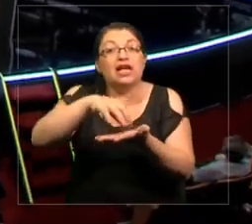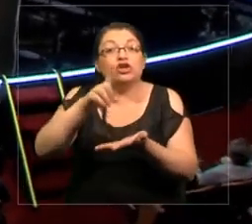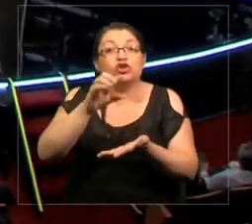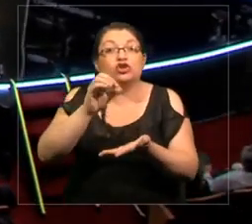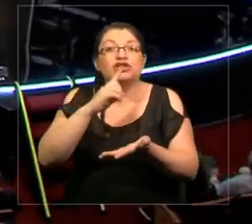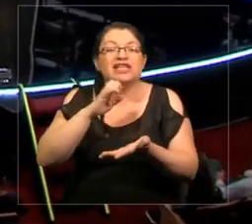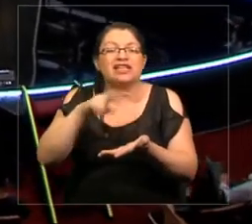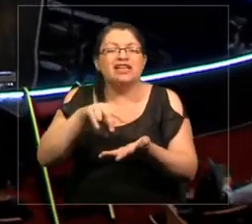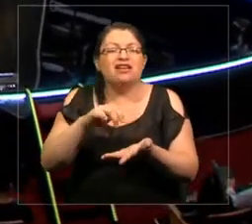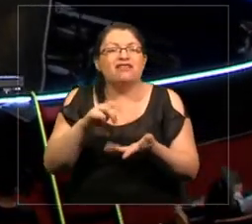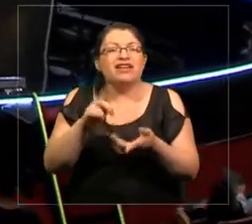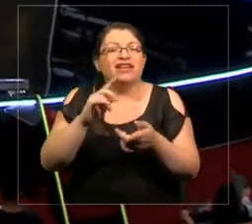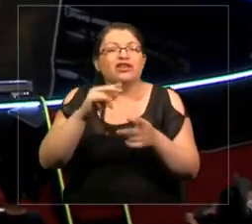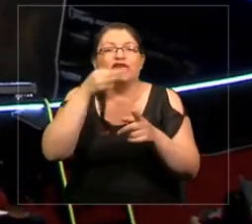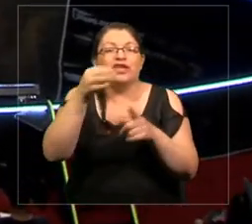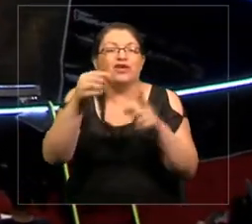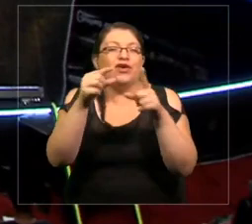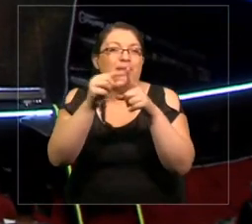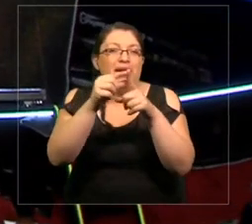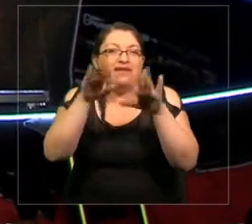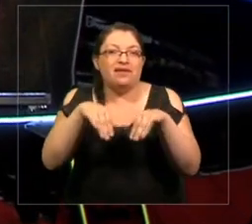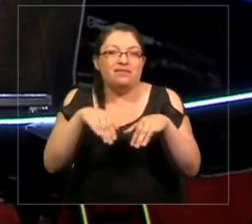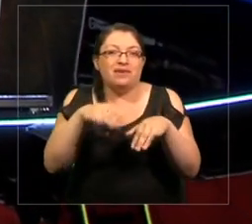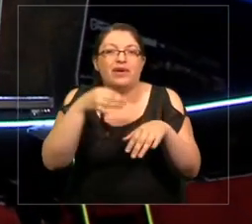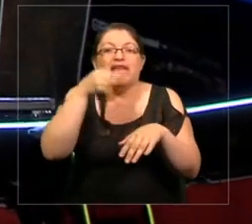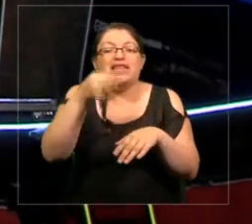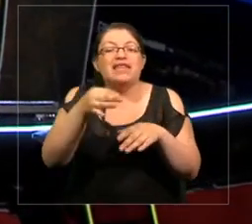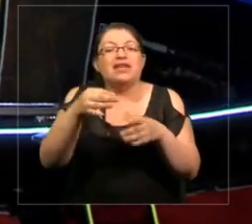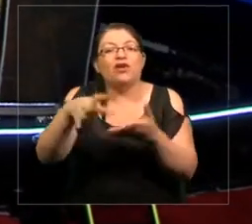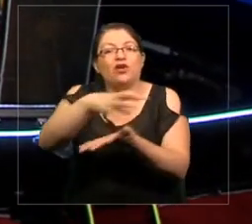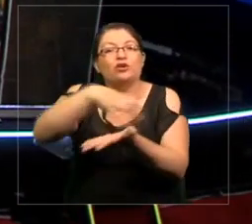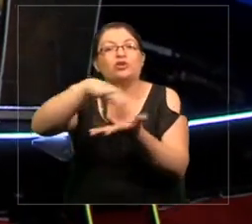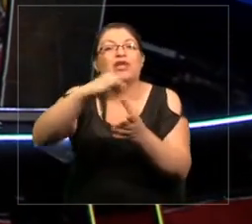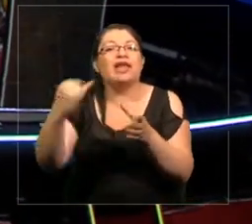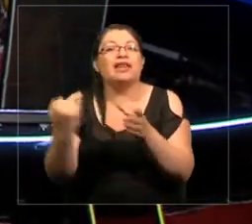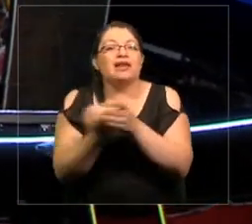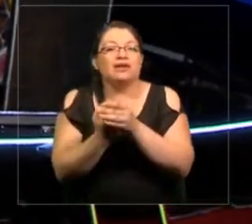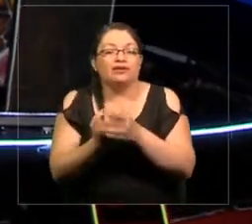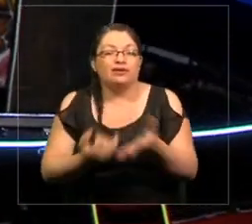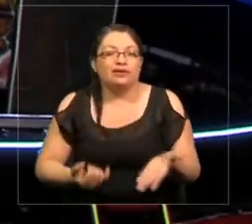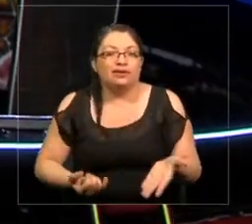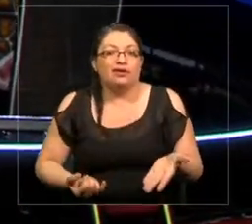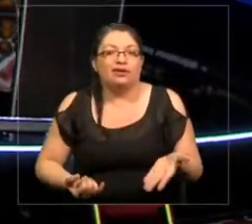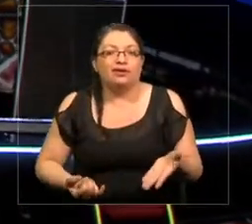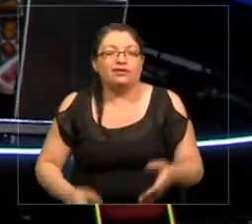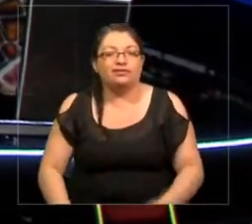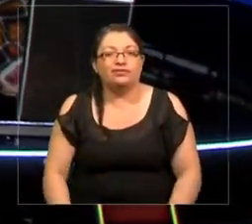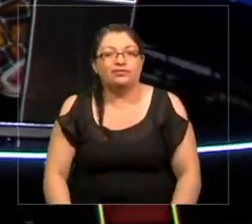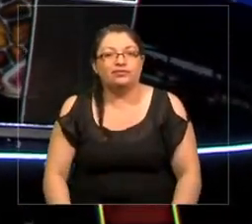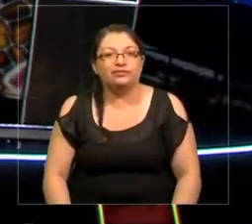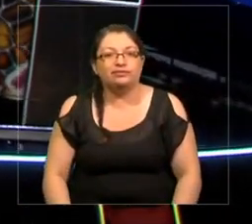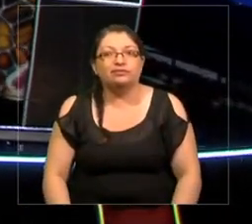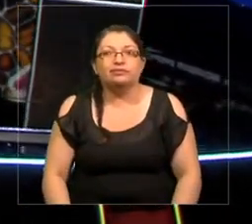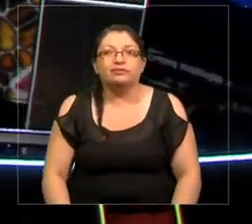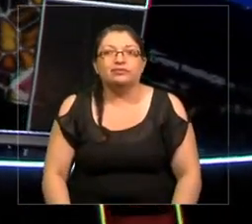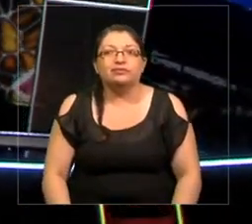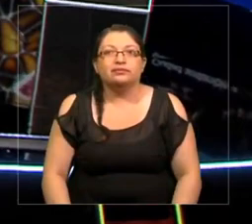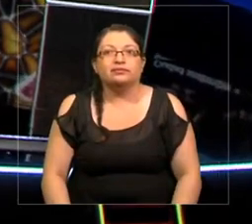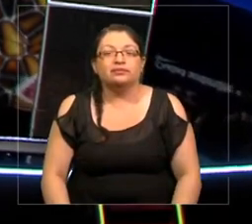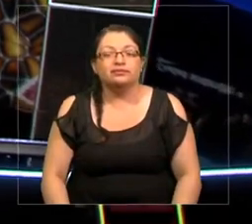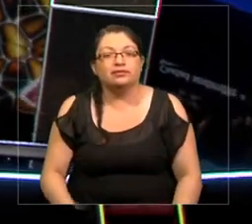social usamos el término de ciudad inclusiva entonces vemos que